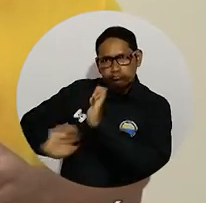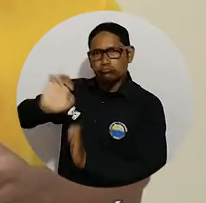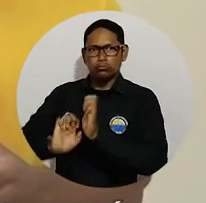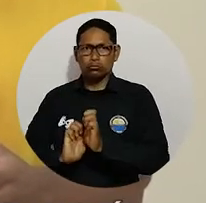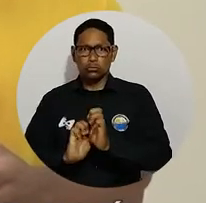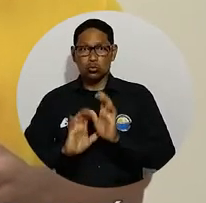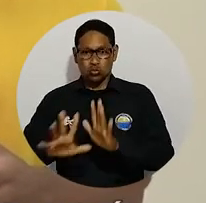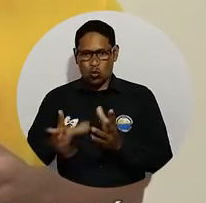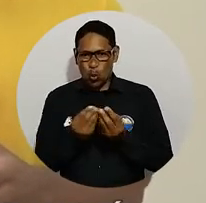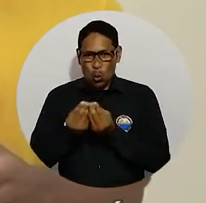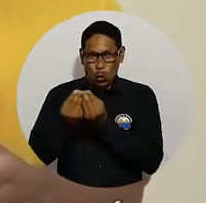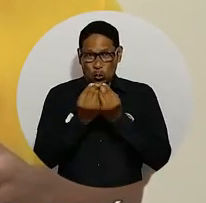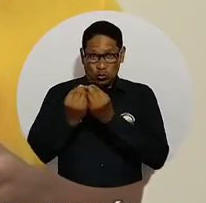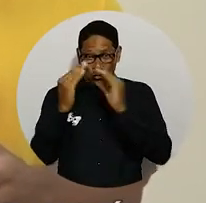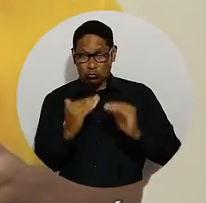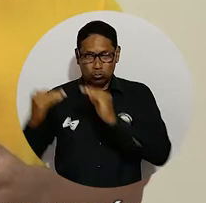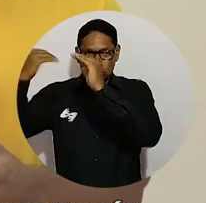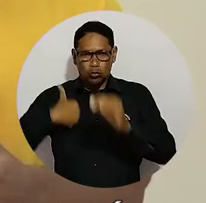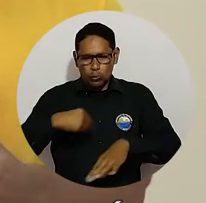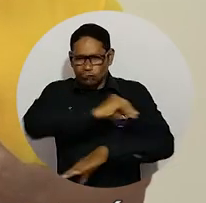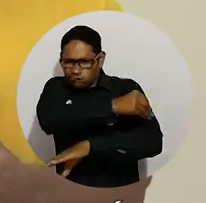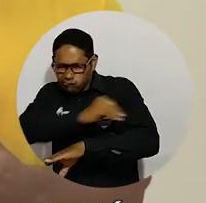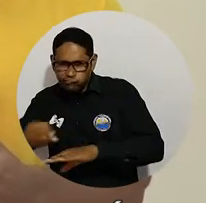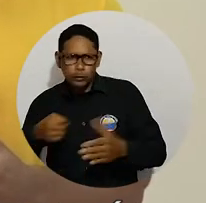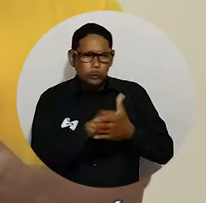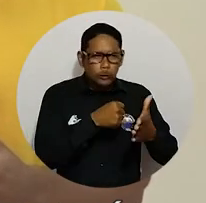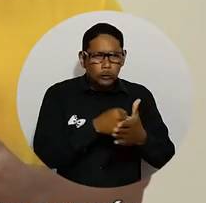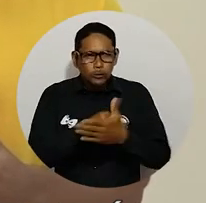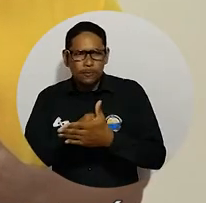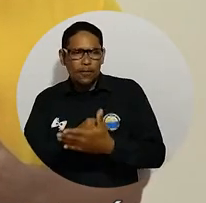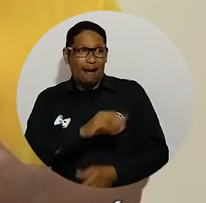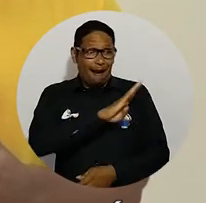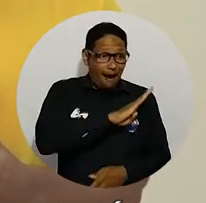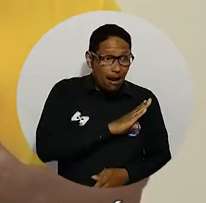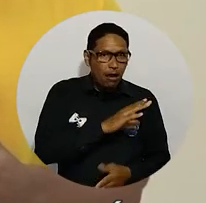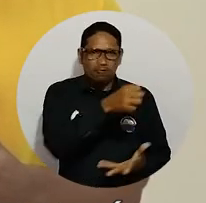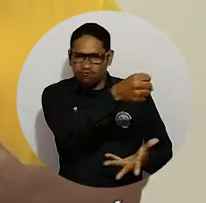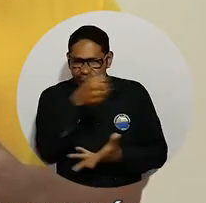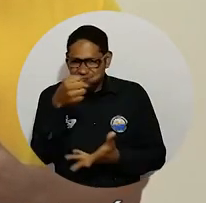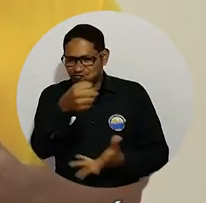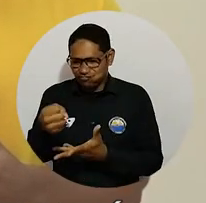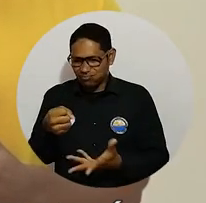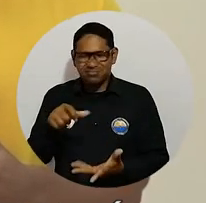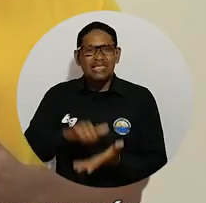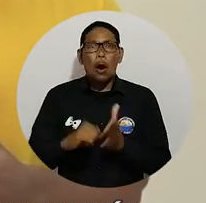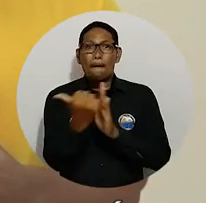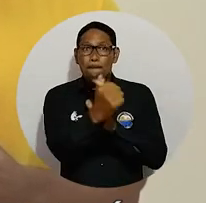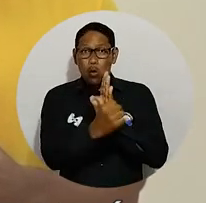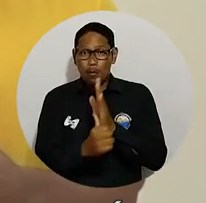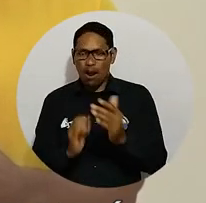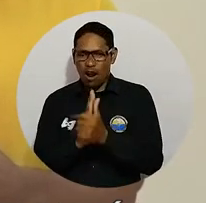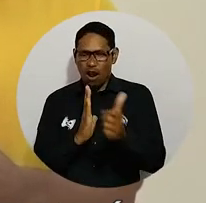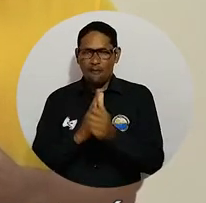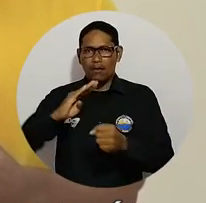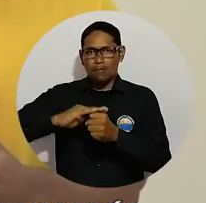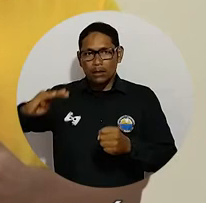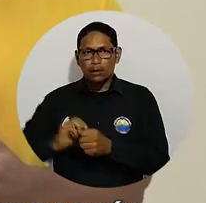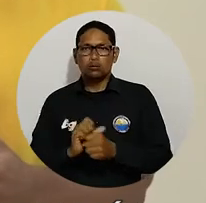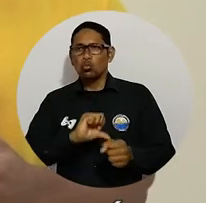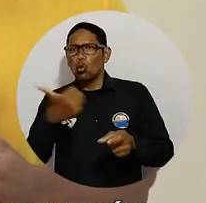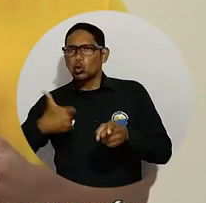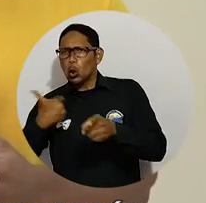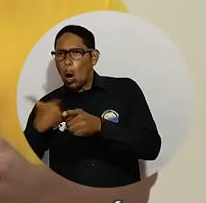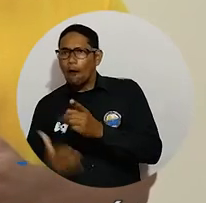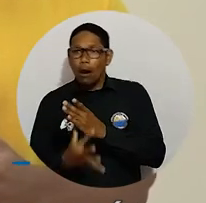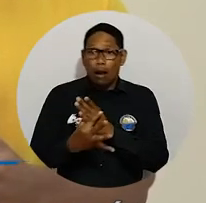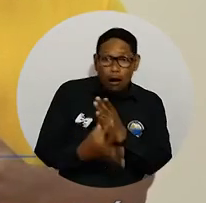Consejo Superior, gestionaremos para que las alcaldías del departamento aporten recursos al programa Talento Magdalena y así darle la oportunidad a otros